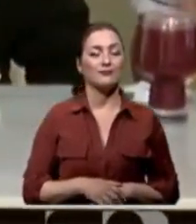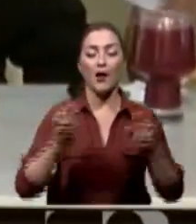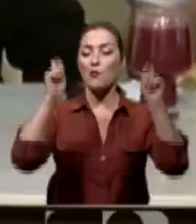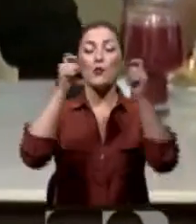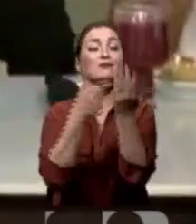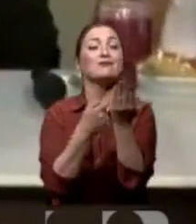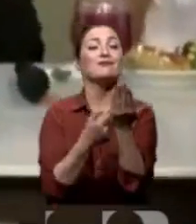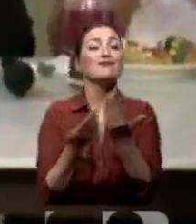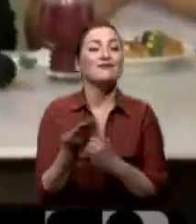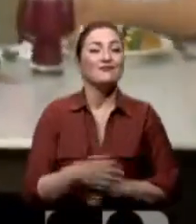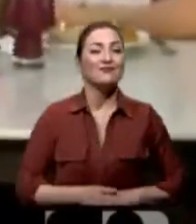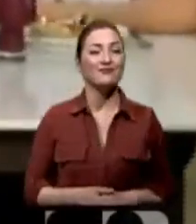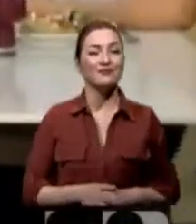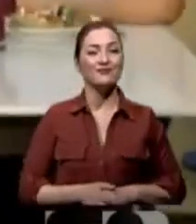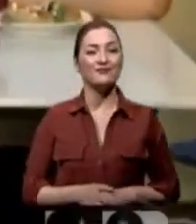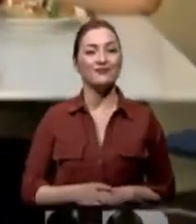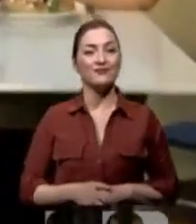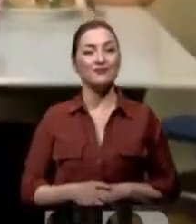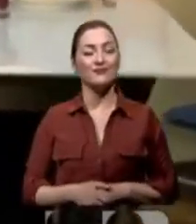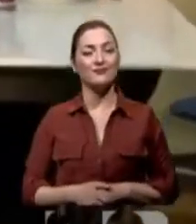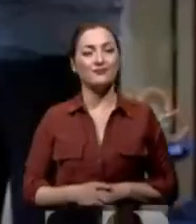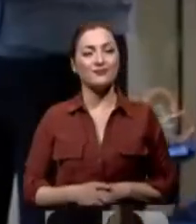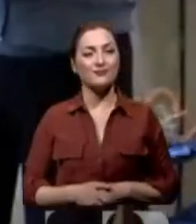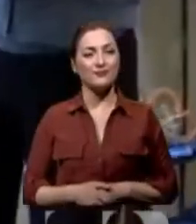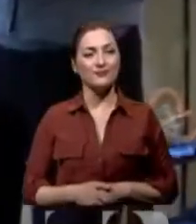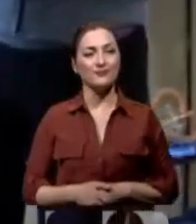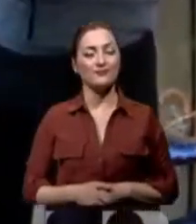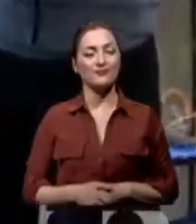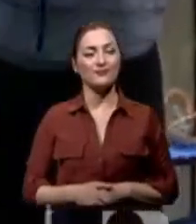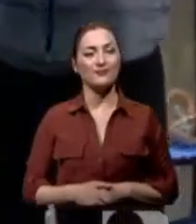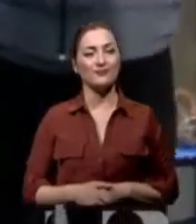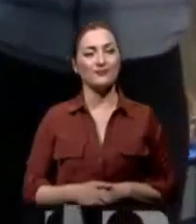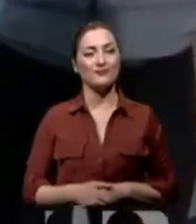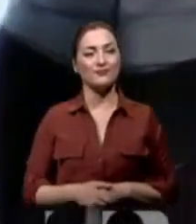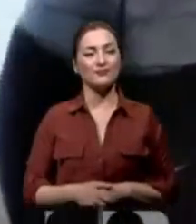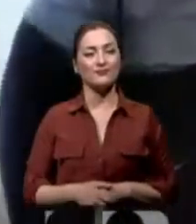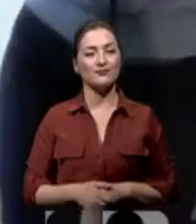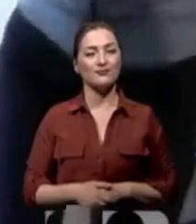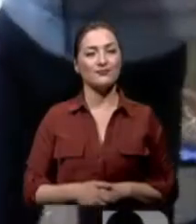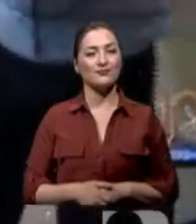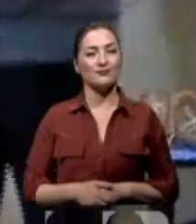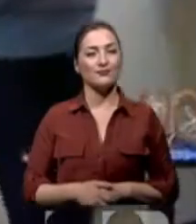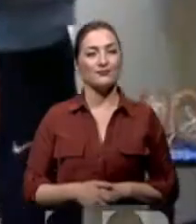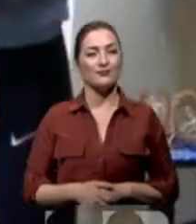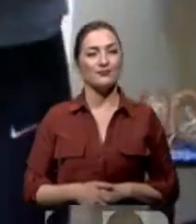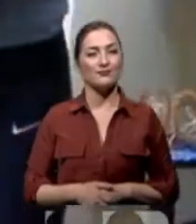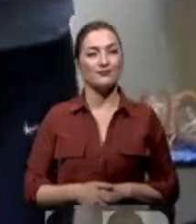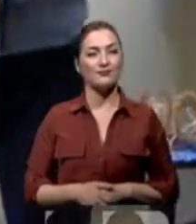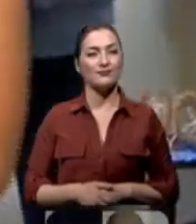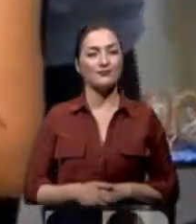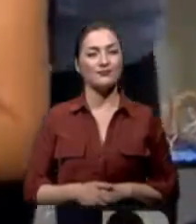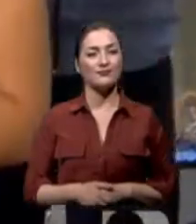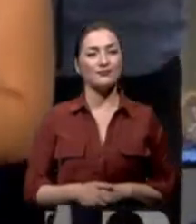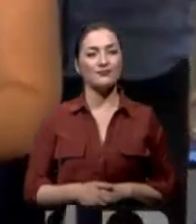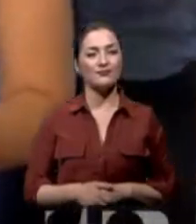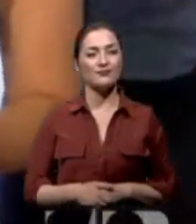barras? Atavío, Atavío, Atavío, Atavío, Atavío, se ve, muy bien,